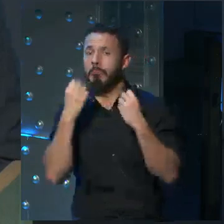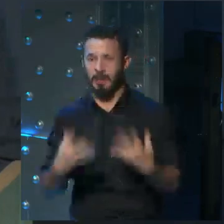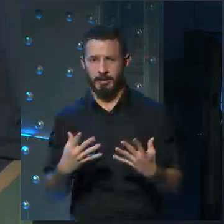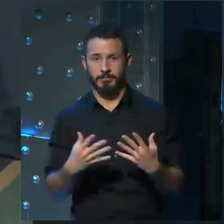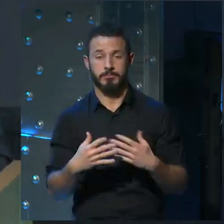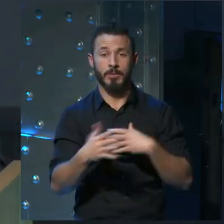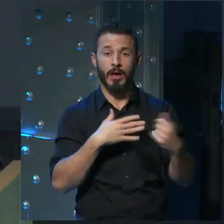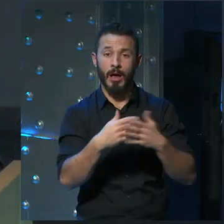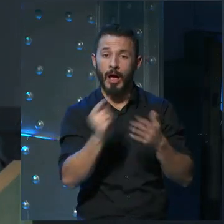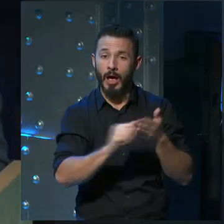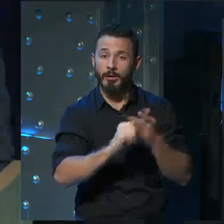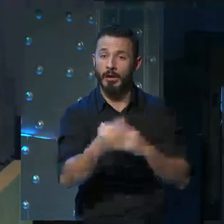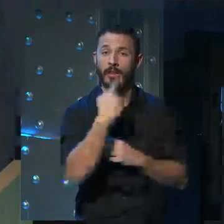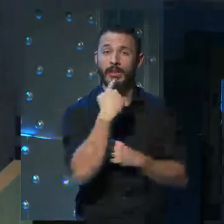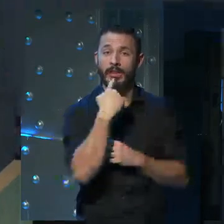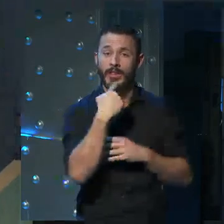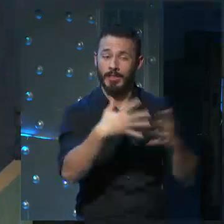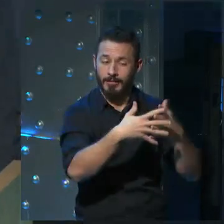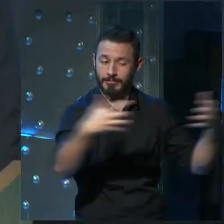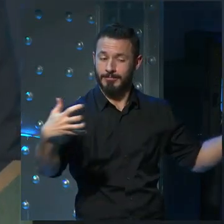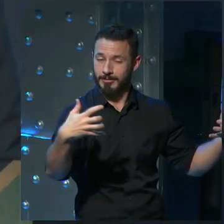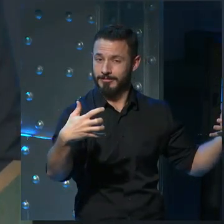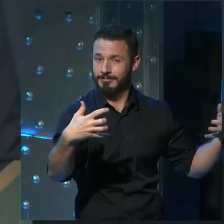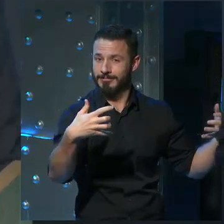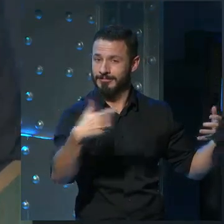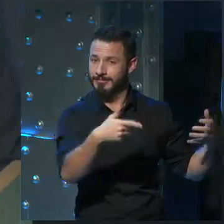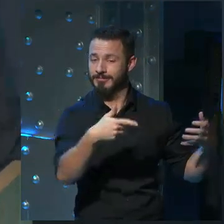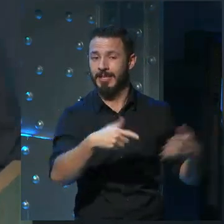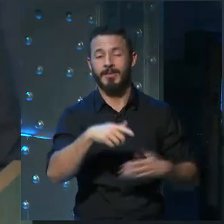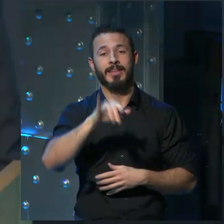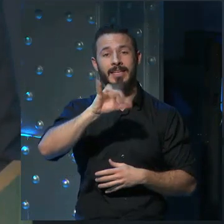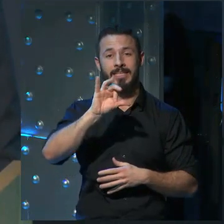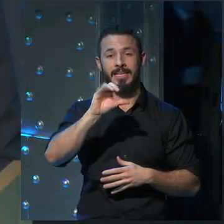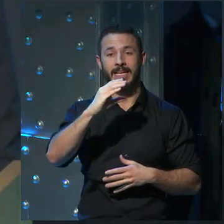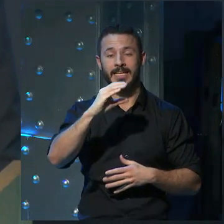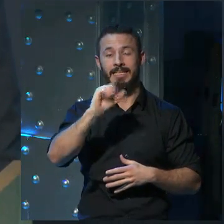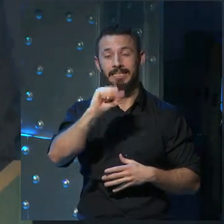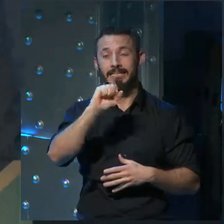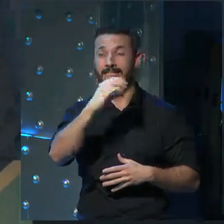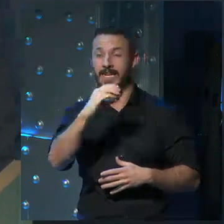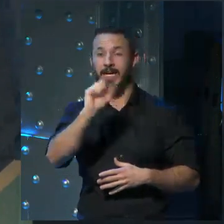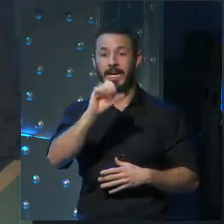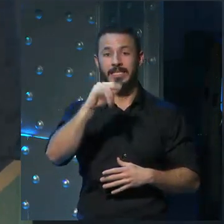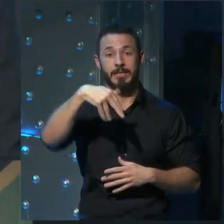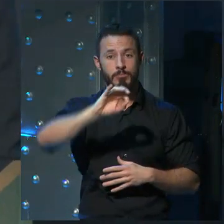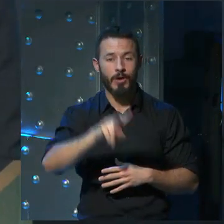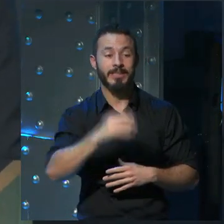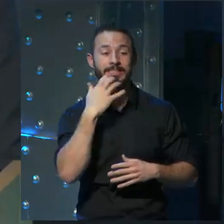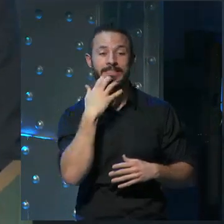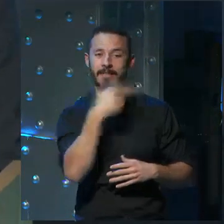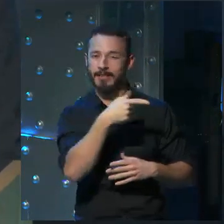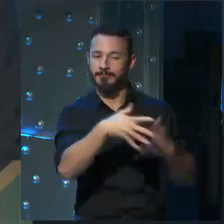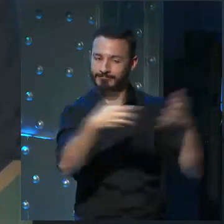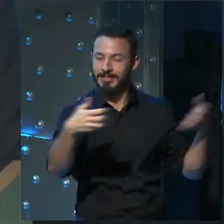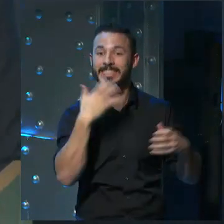autora, reproduciendo una magnífica sentencia de Isaac Asimov, si creemos en el cambio,